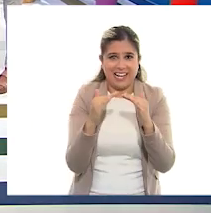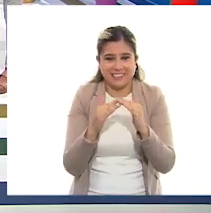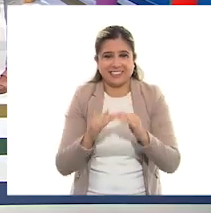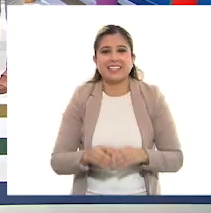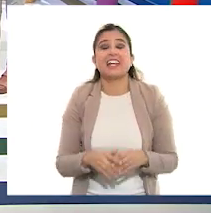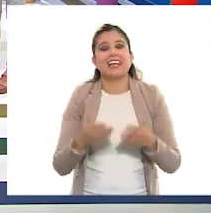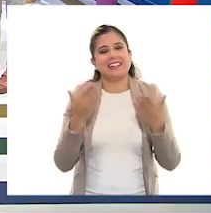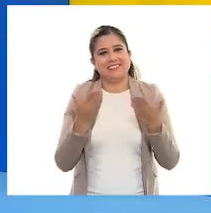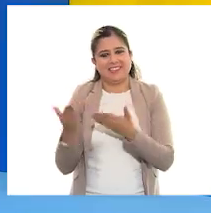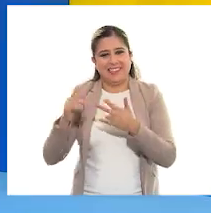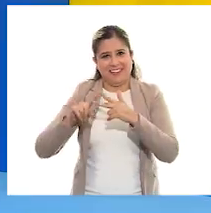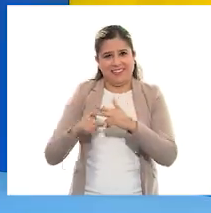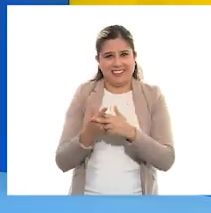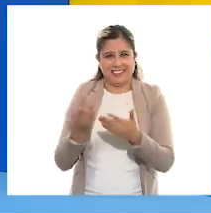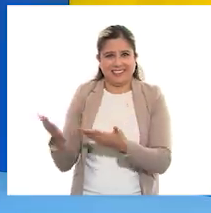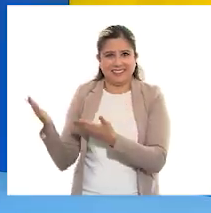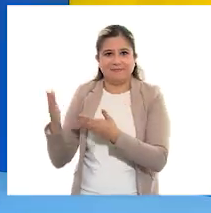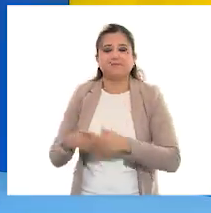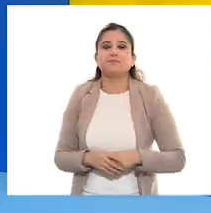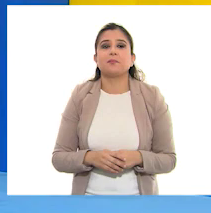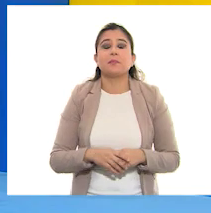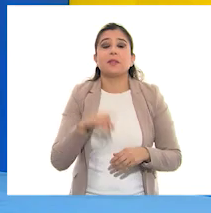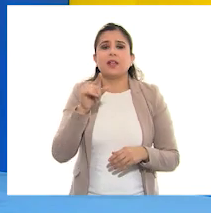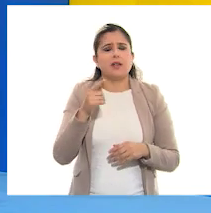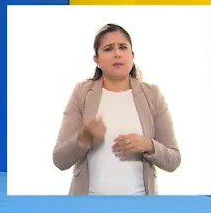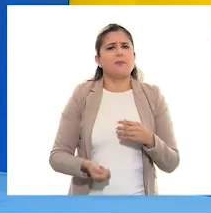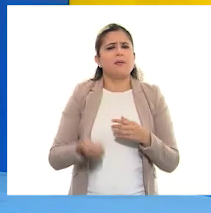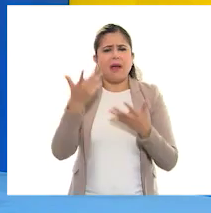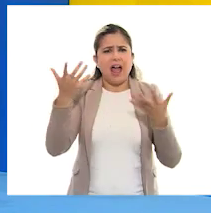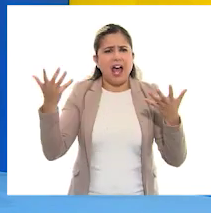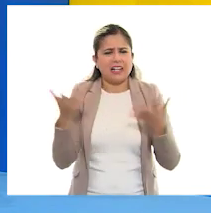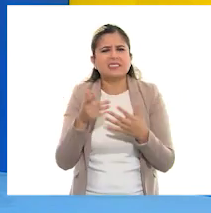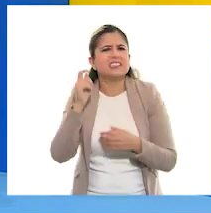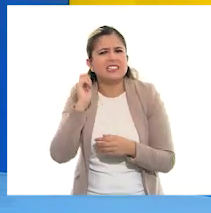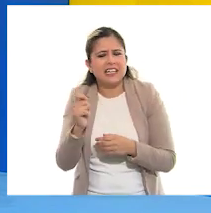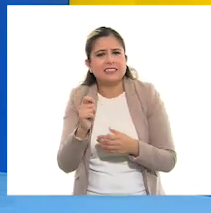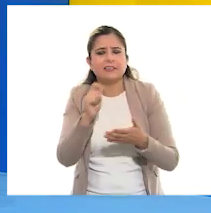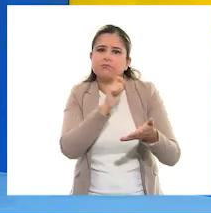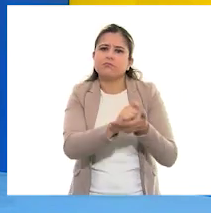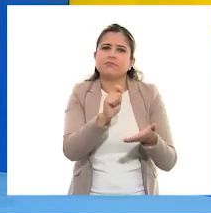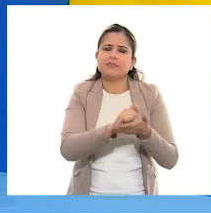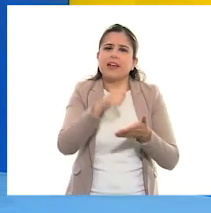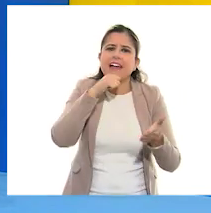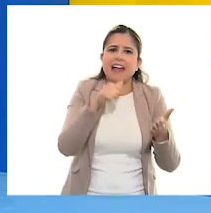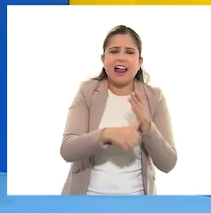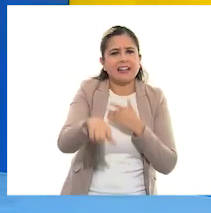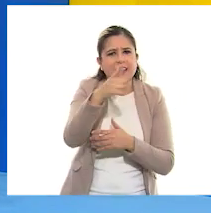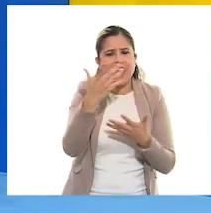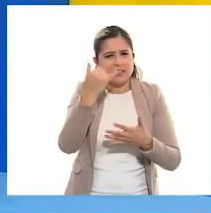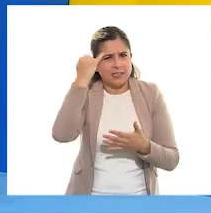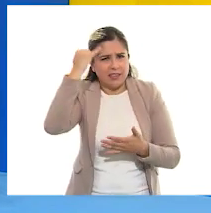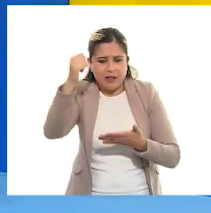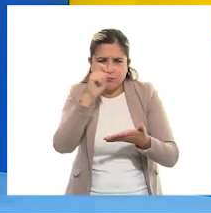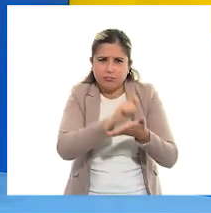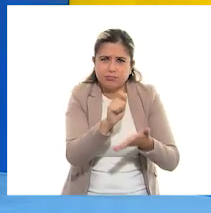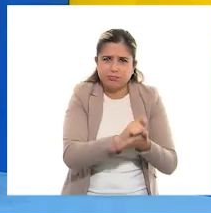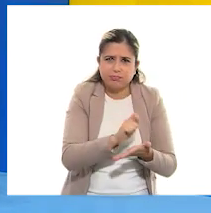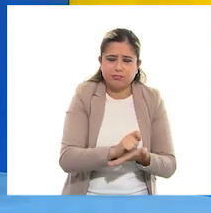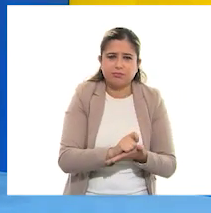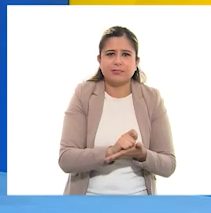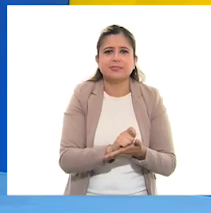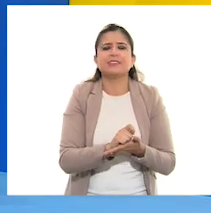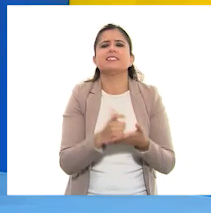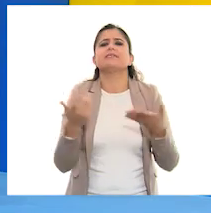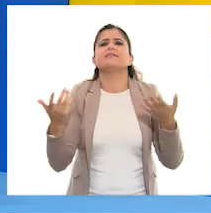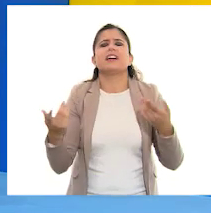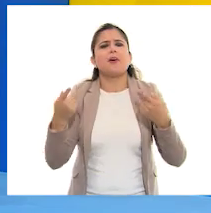vamos a comenzar. Nuestro primer trabajo consistió en escribir la carta que teníamos planeada. ¿Exactamente qué